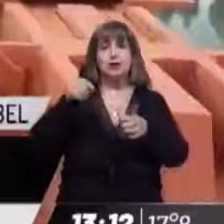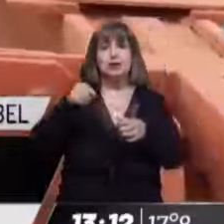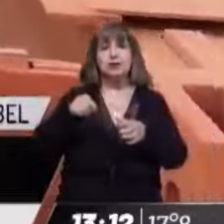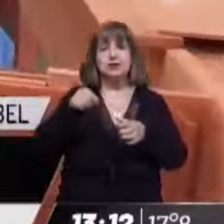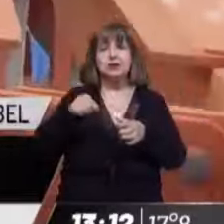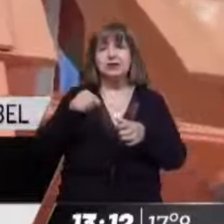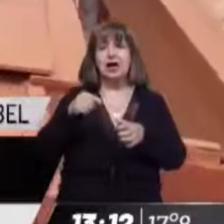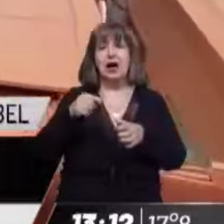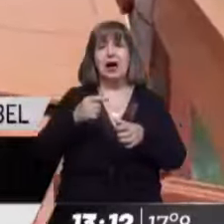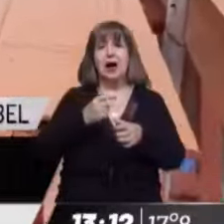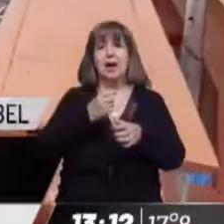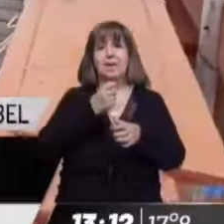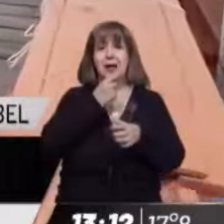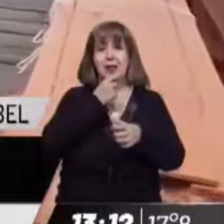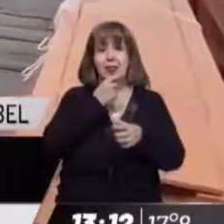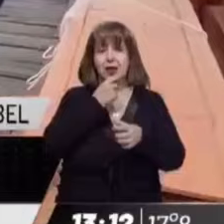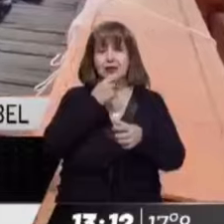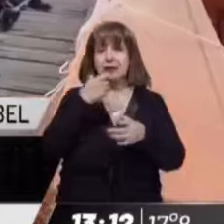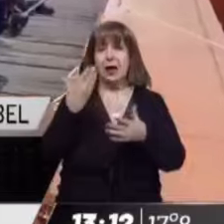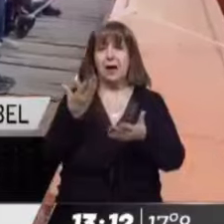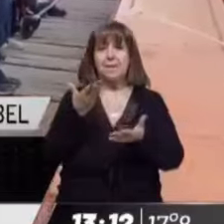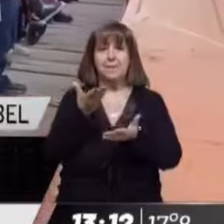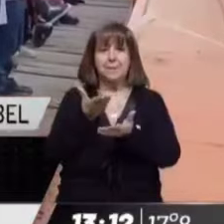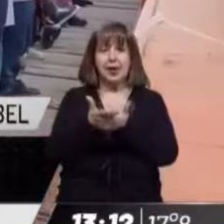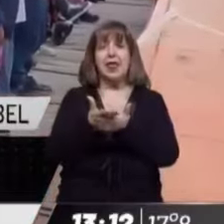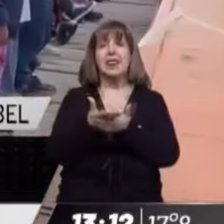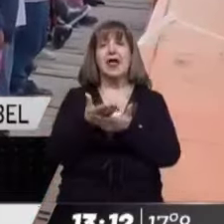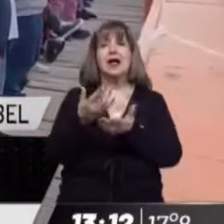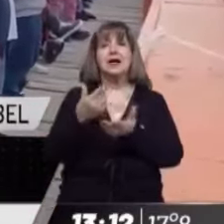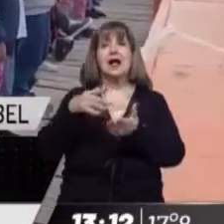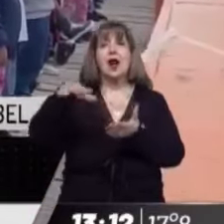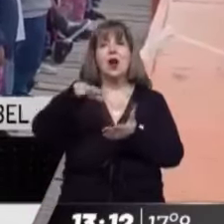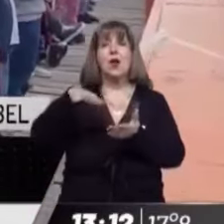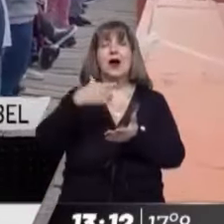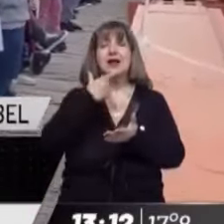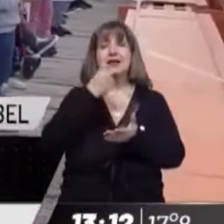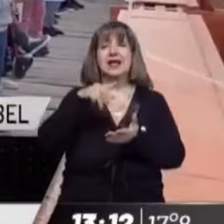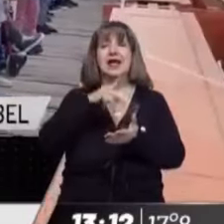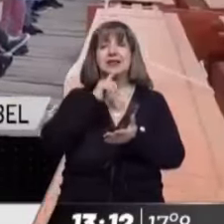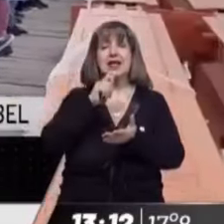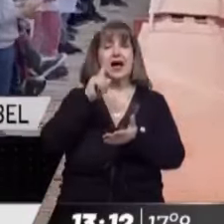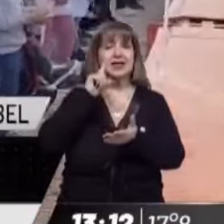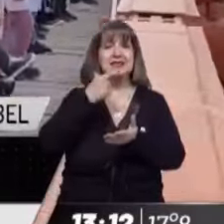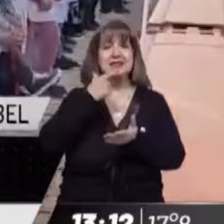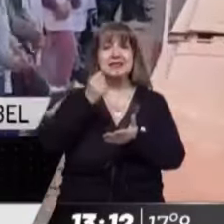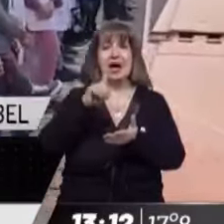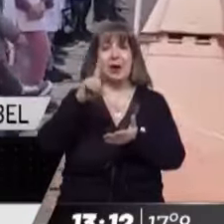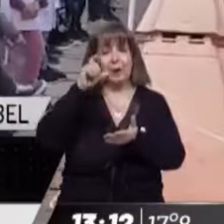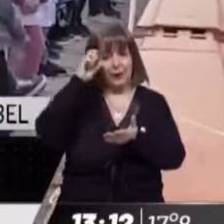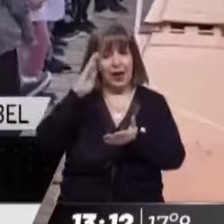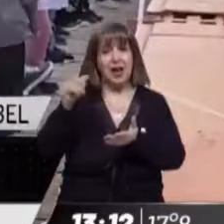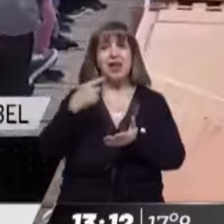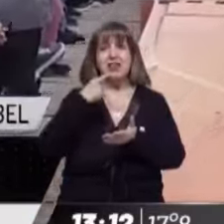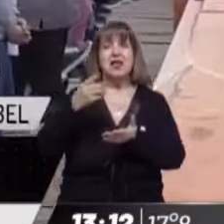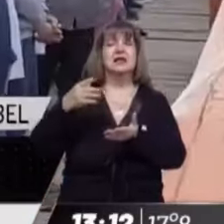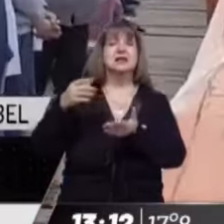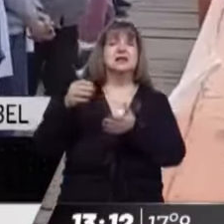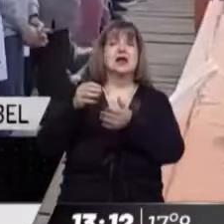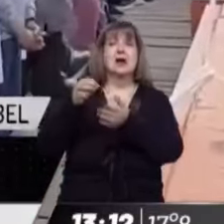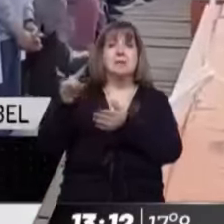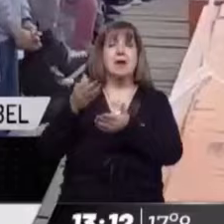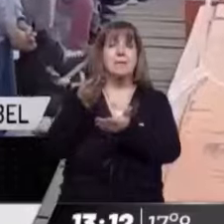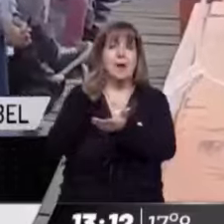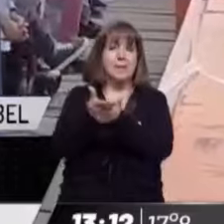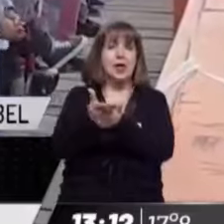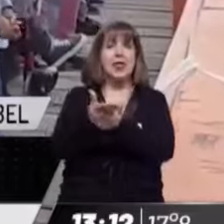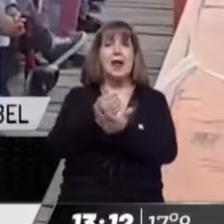la espalda a Mendoza, con este pedido de la gente de Santa Isabel, allí en La Pampa, que Mendoza libere el agua. Un conflicto por ahora,